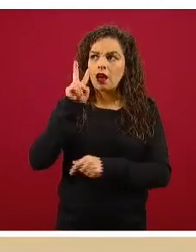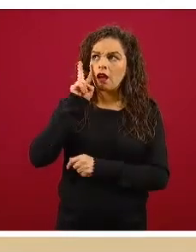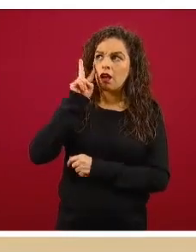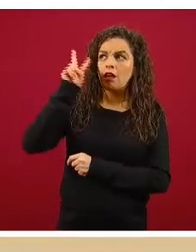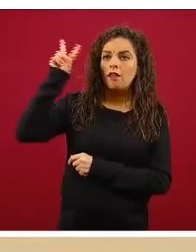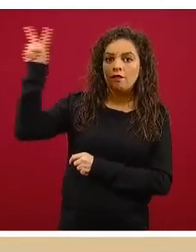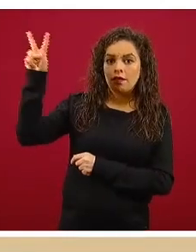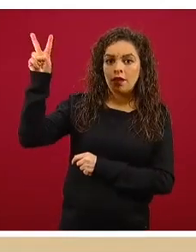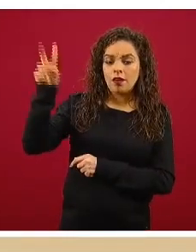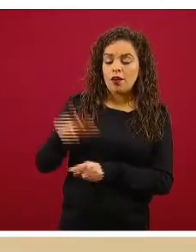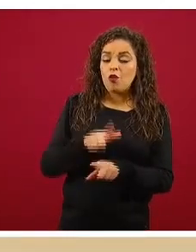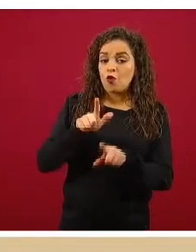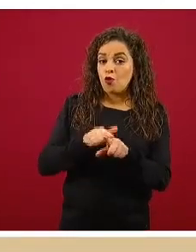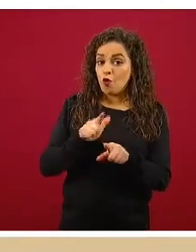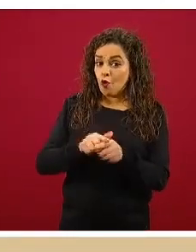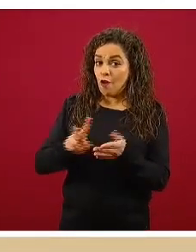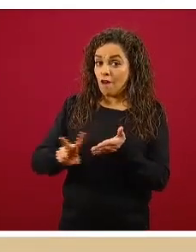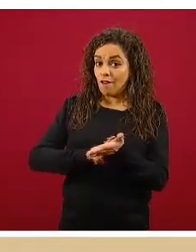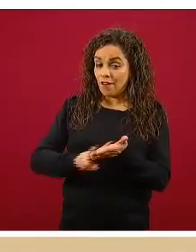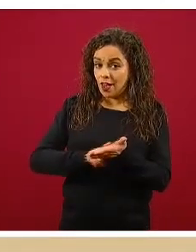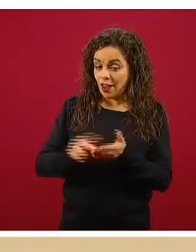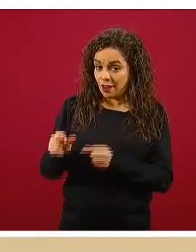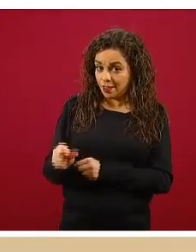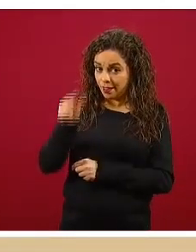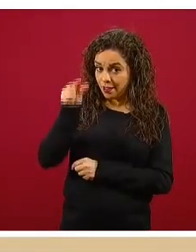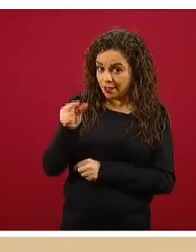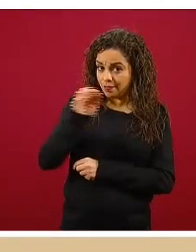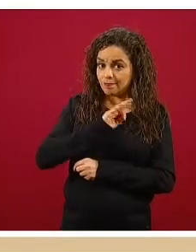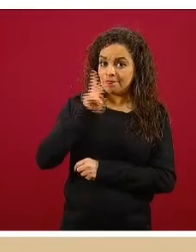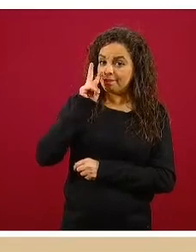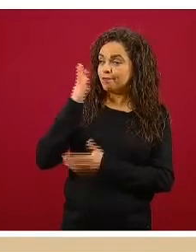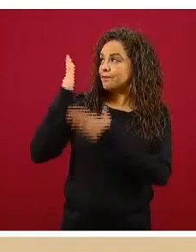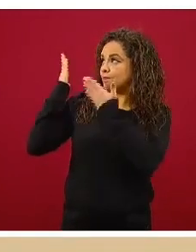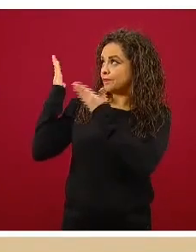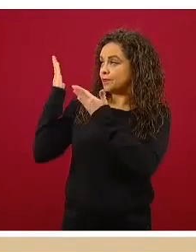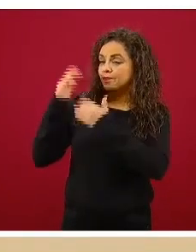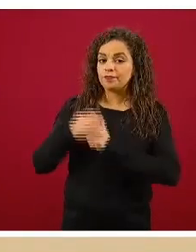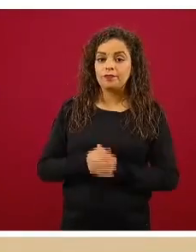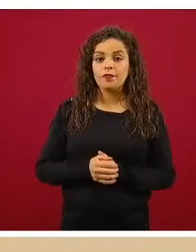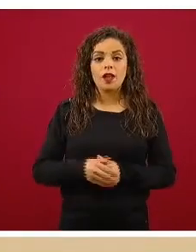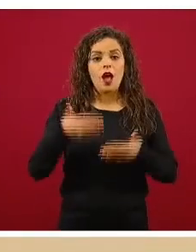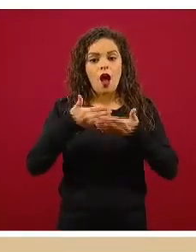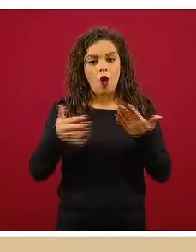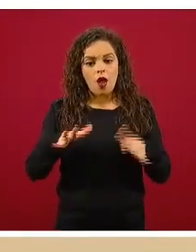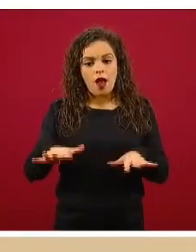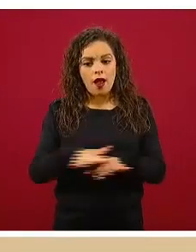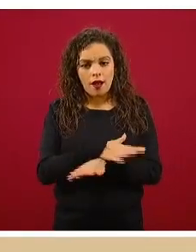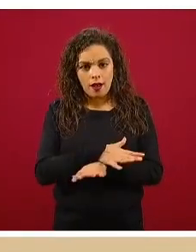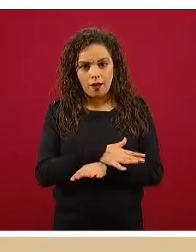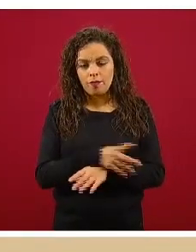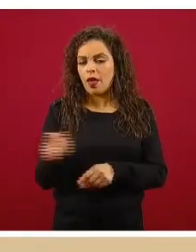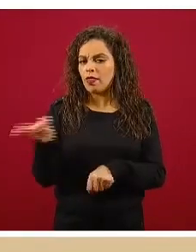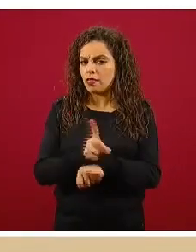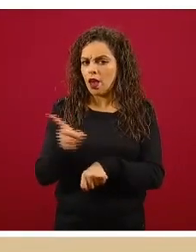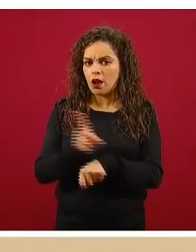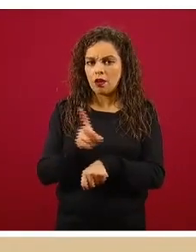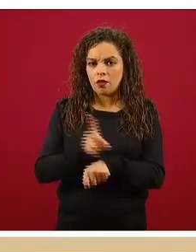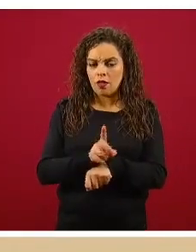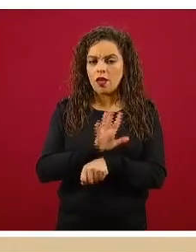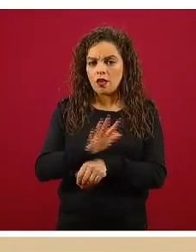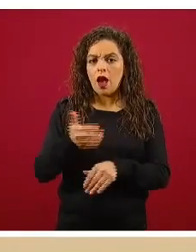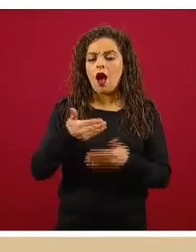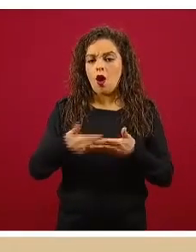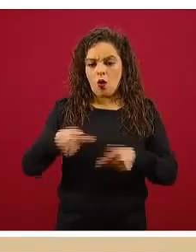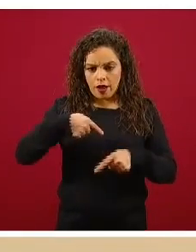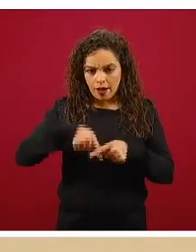barras de color verde. Lo que hicimos ahora, y vamos a estarlo actualizando así todos los días, es que entonces en la barra de